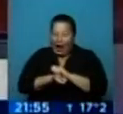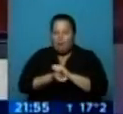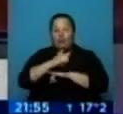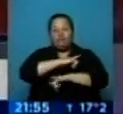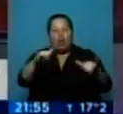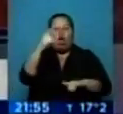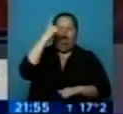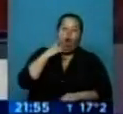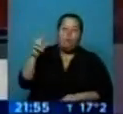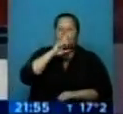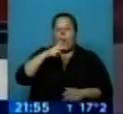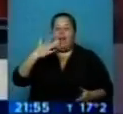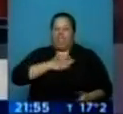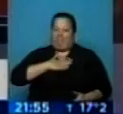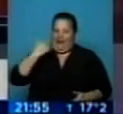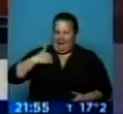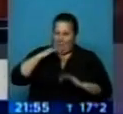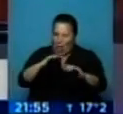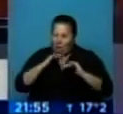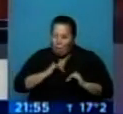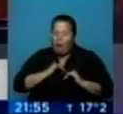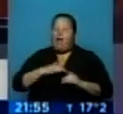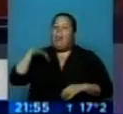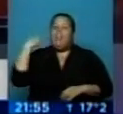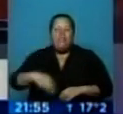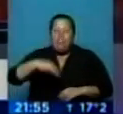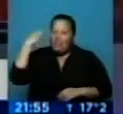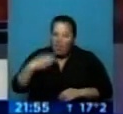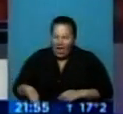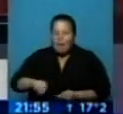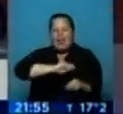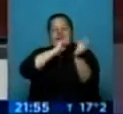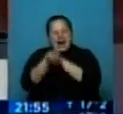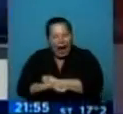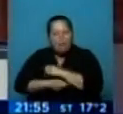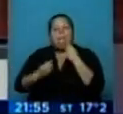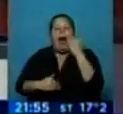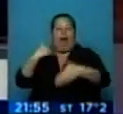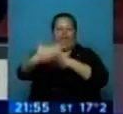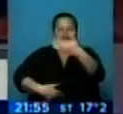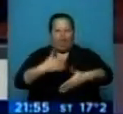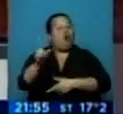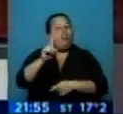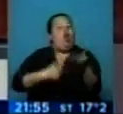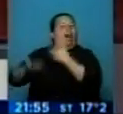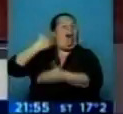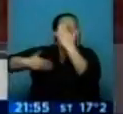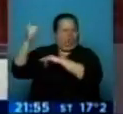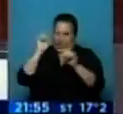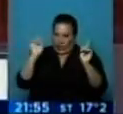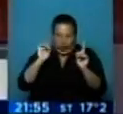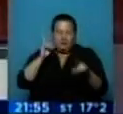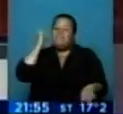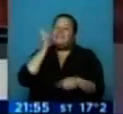y compañeros, compatriotas, tienen que ser cambios para adelante y no para atrás,